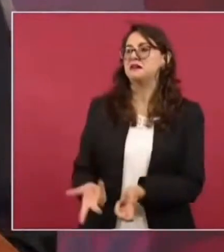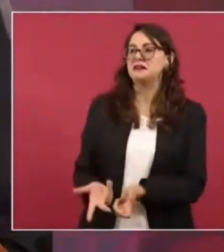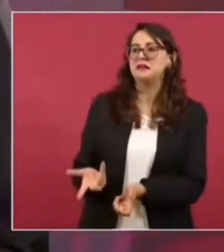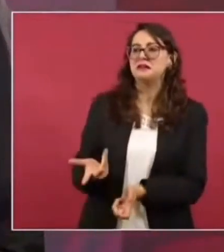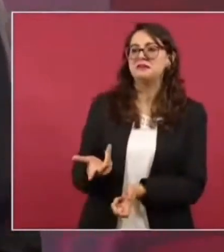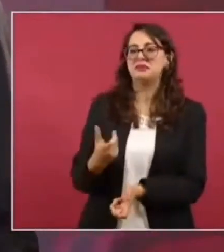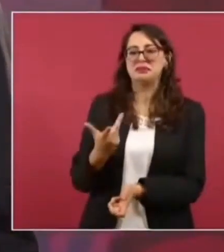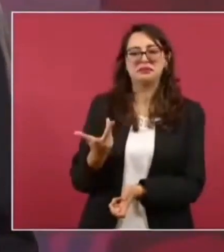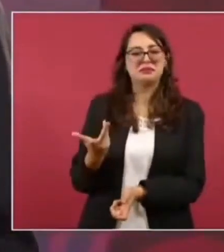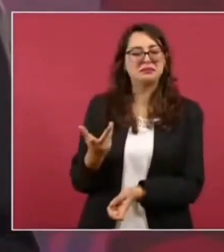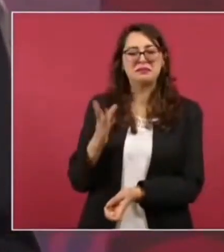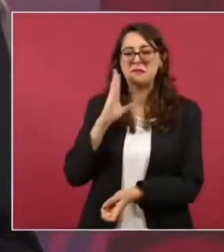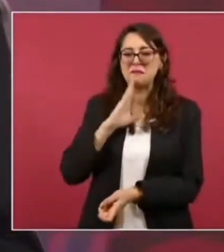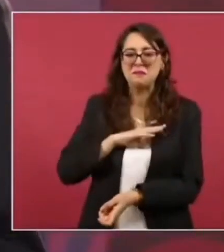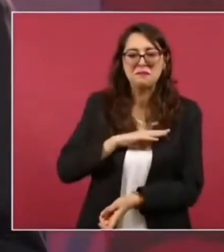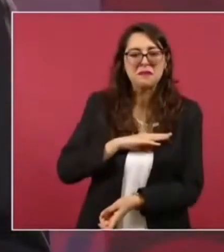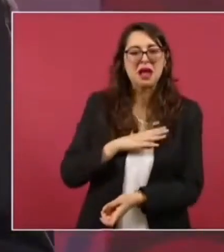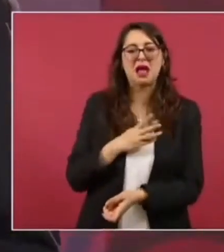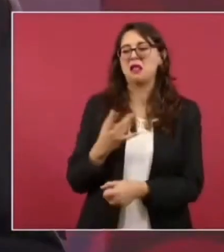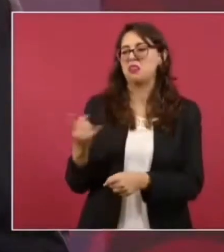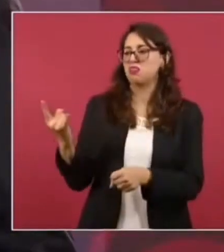mediocres,